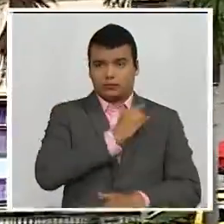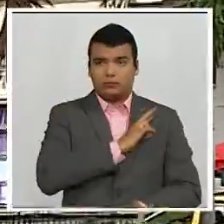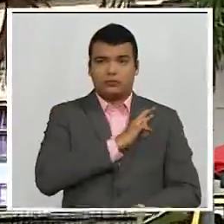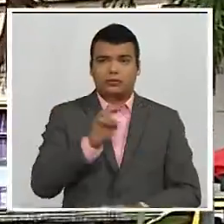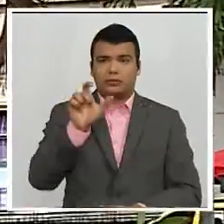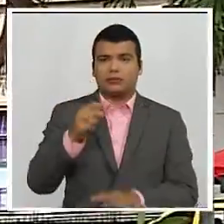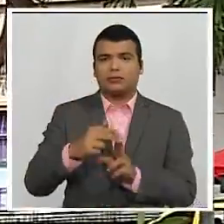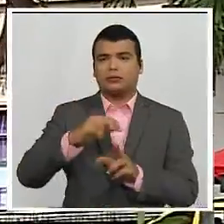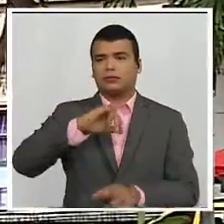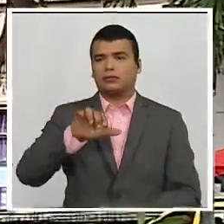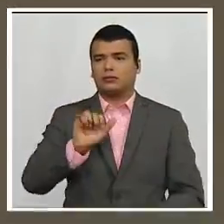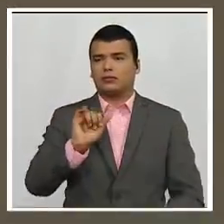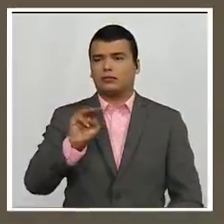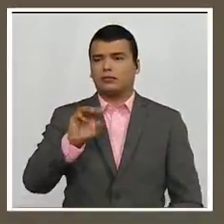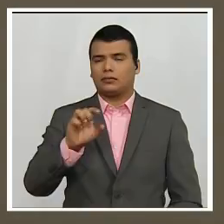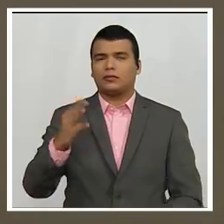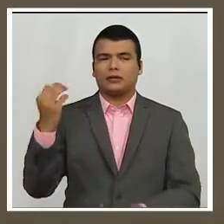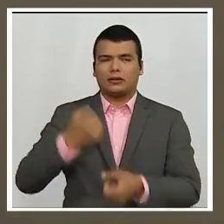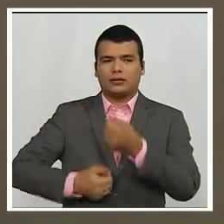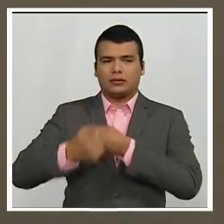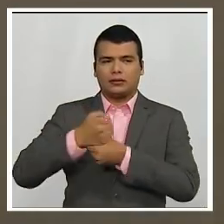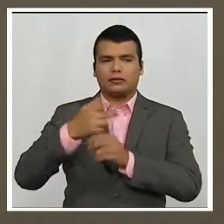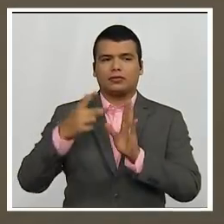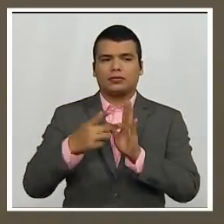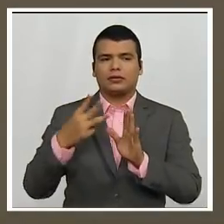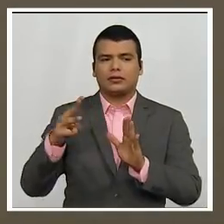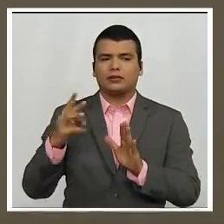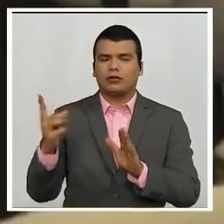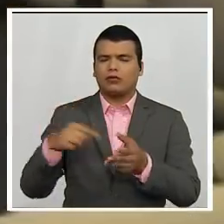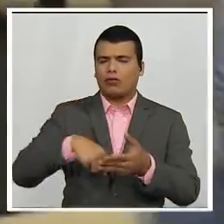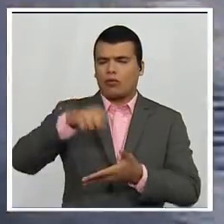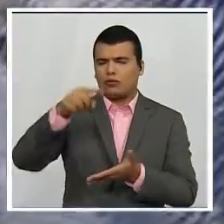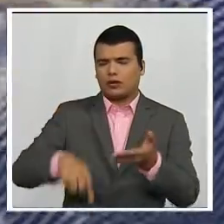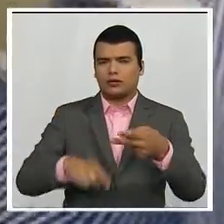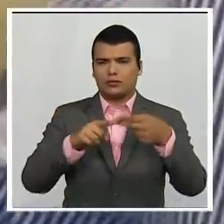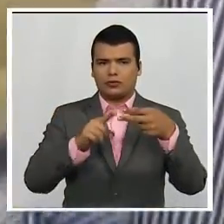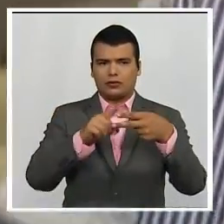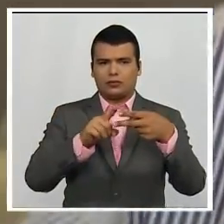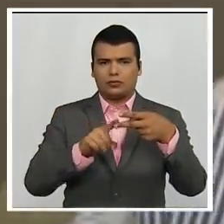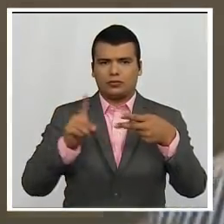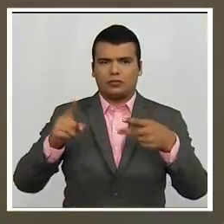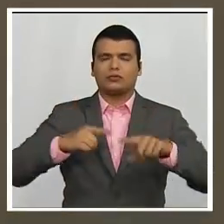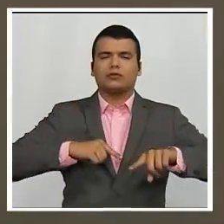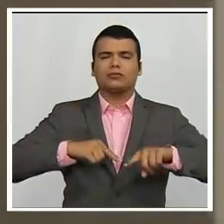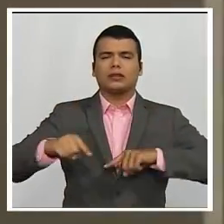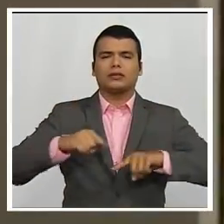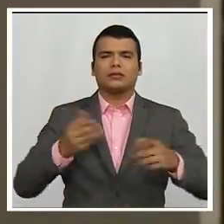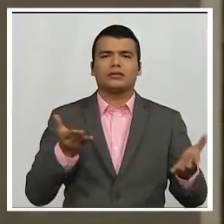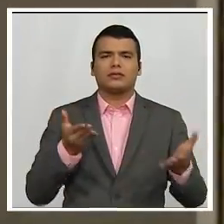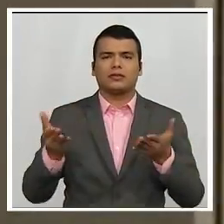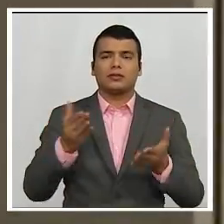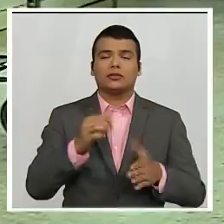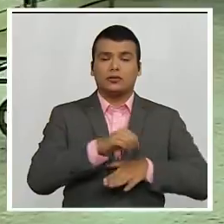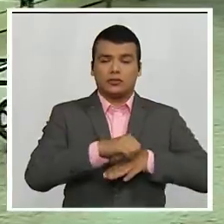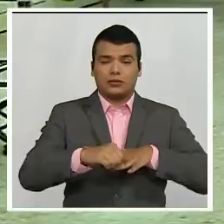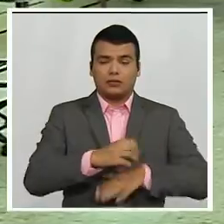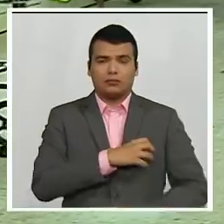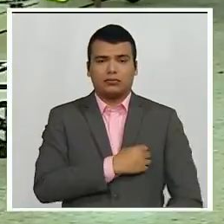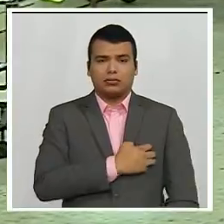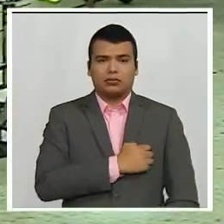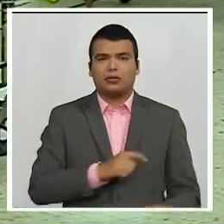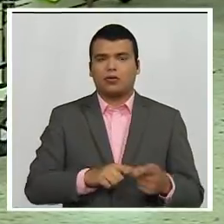del valle jaime rubiano adjudicó en el año 2013 dos contratos para la administración de los servicios de cirugía cardiovascular y cirugías bariátricas